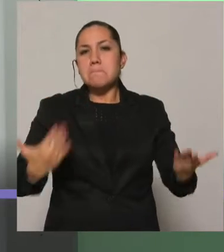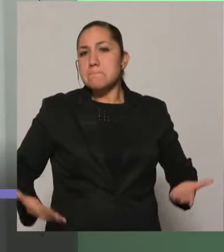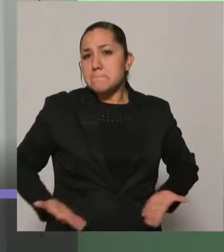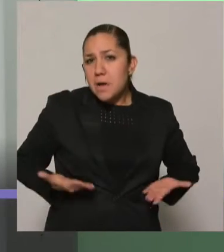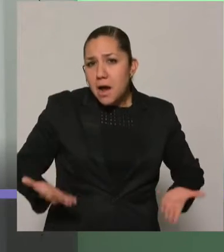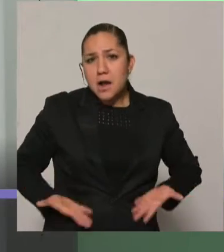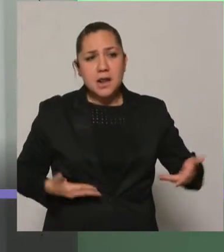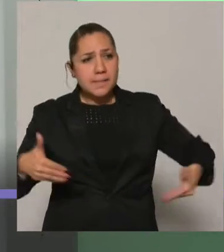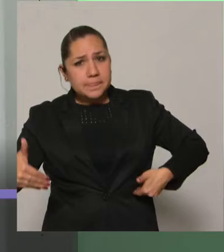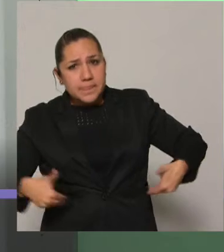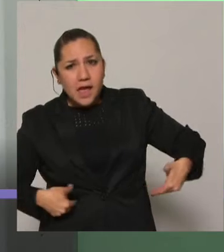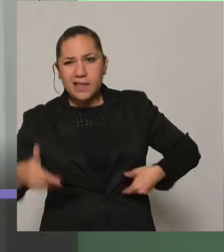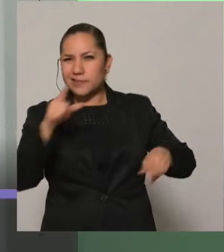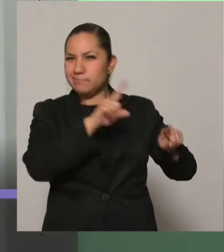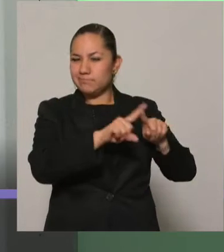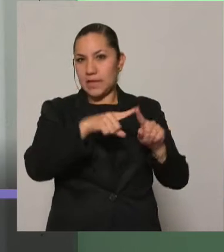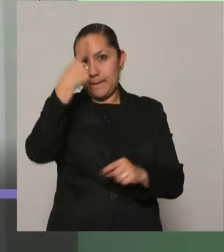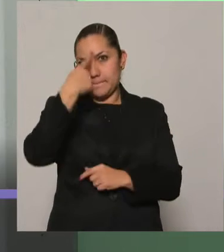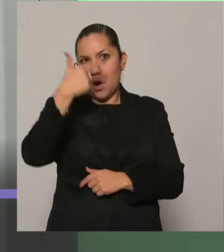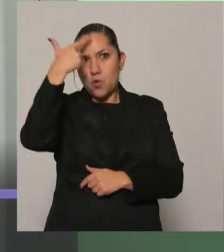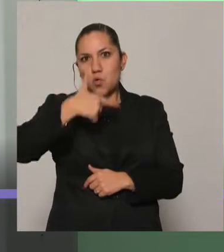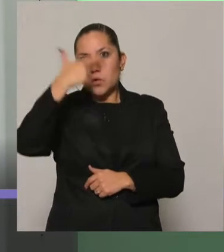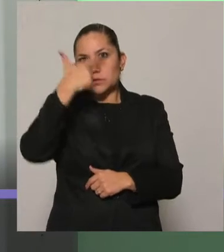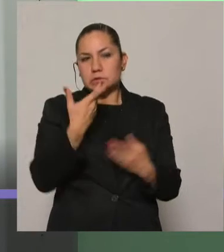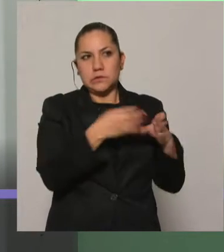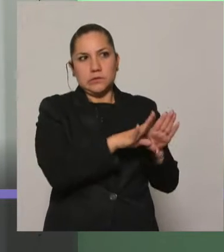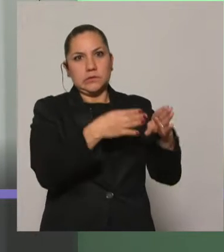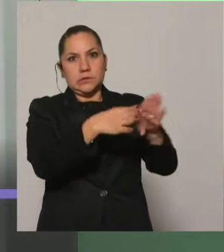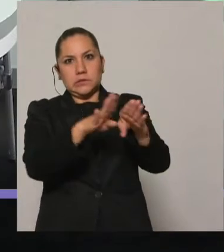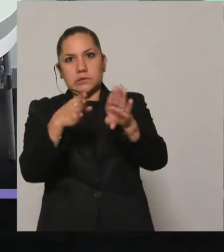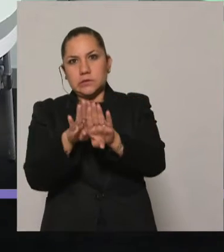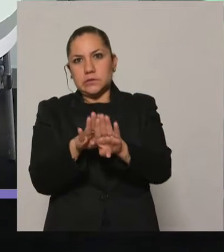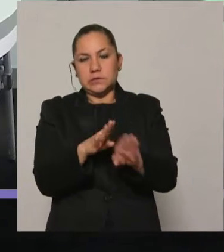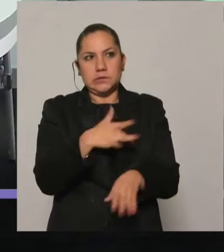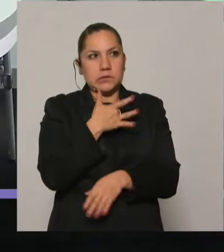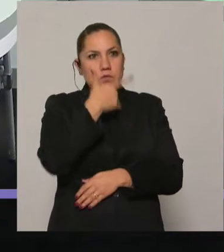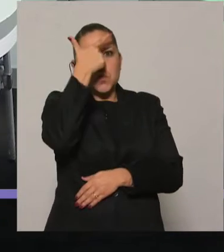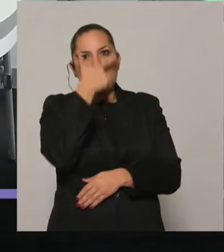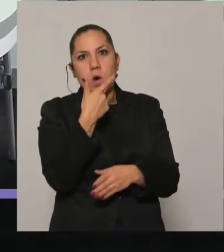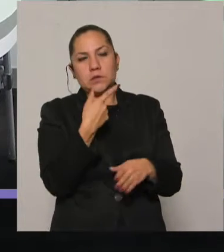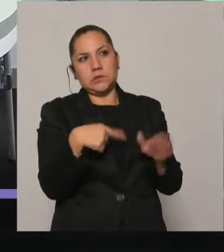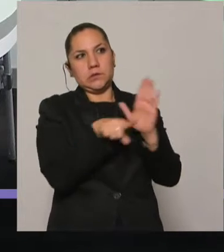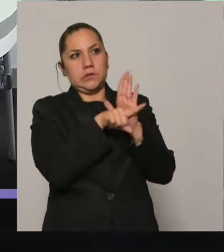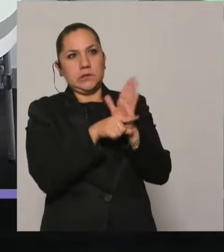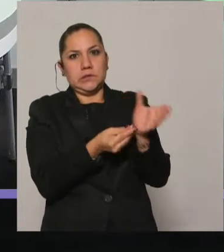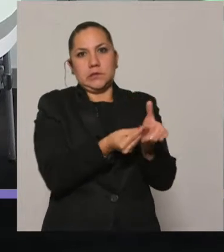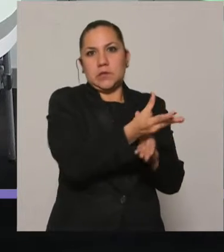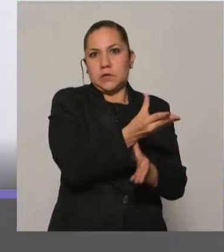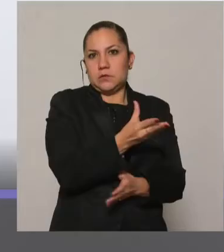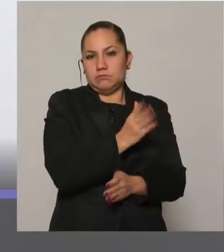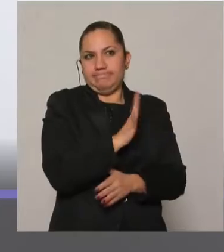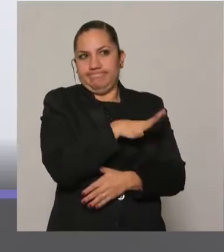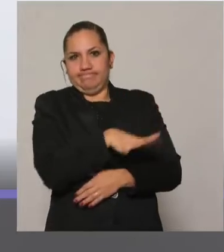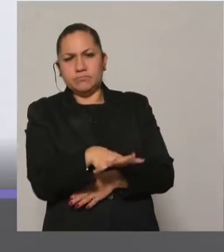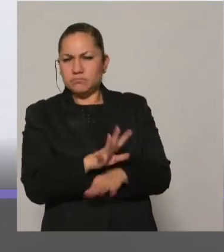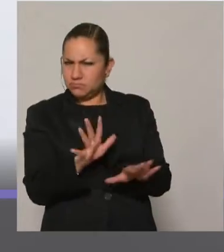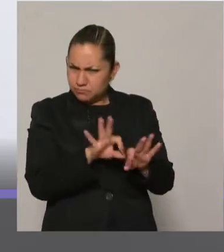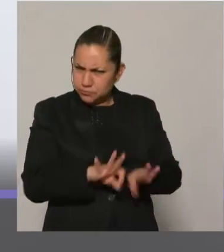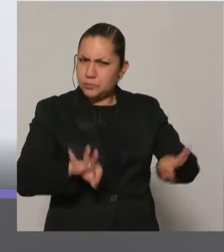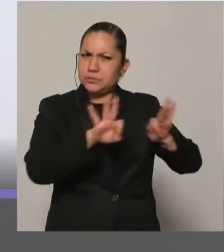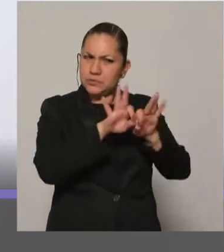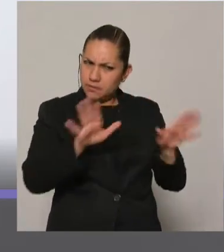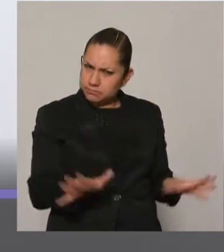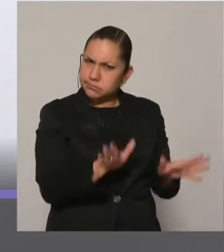devolverle la alegría a la vida nocturna de la Ciudad de México. No, y además con esa riqueza impresionante, cuántos lugares emblemáticos